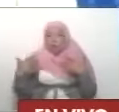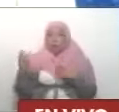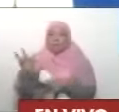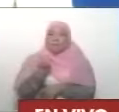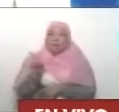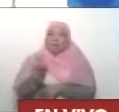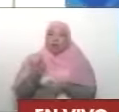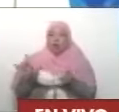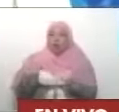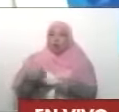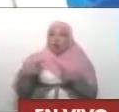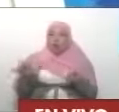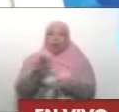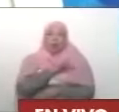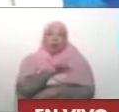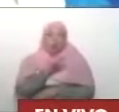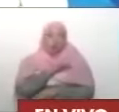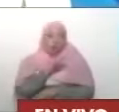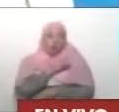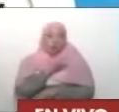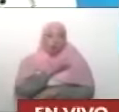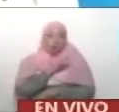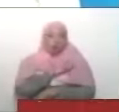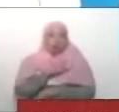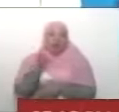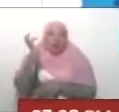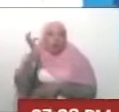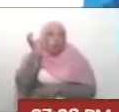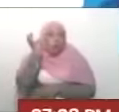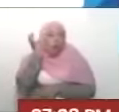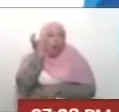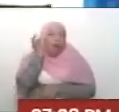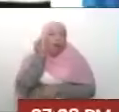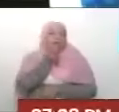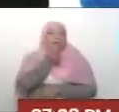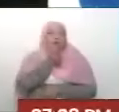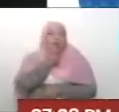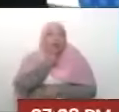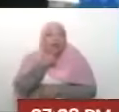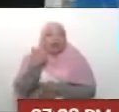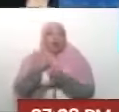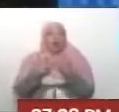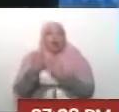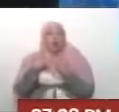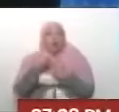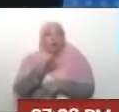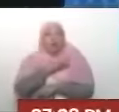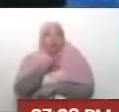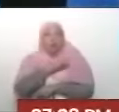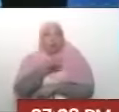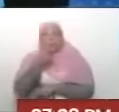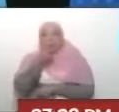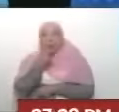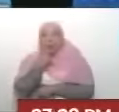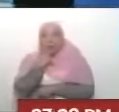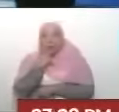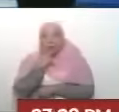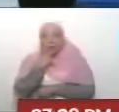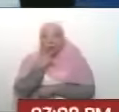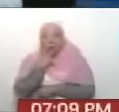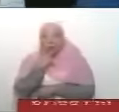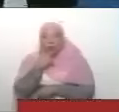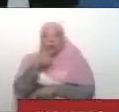su música, sus ritmos, sus madamas, tiene sus colores, tiene todo bello.